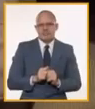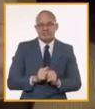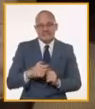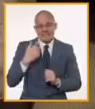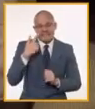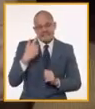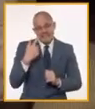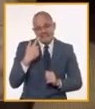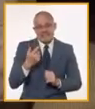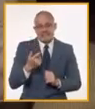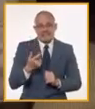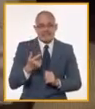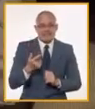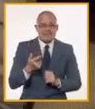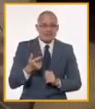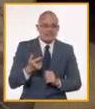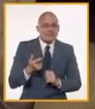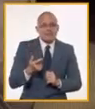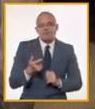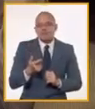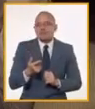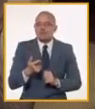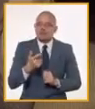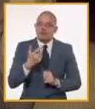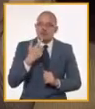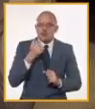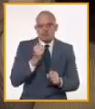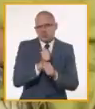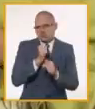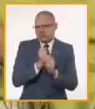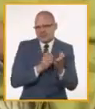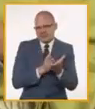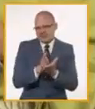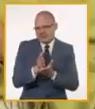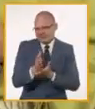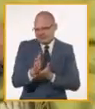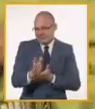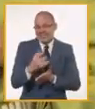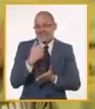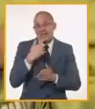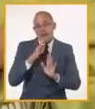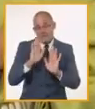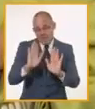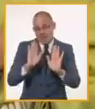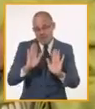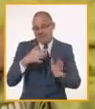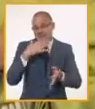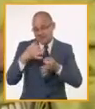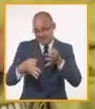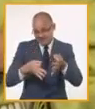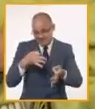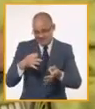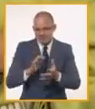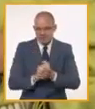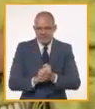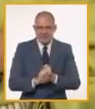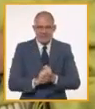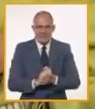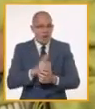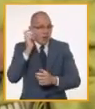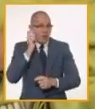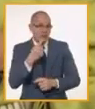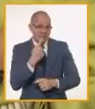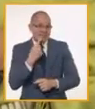profesionalmente no, porque yo todavía estoy... Bueno, a eso voy, pero pregunto, ahí también se produce,